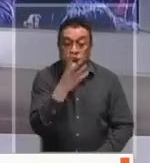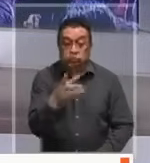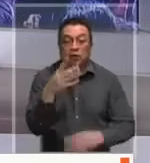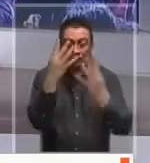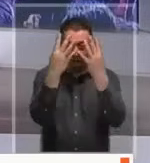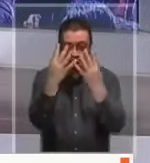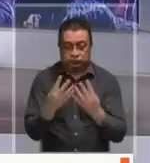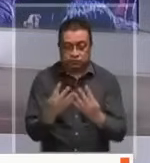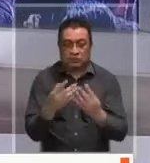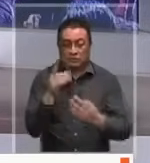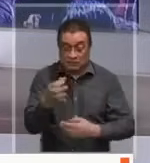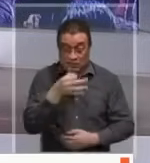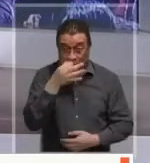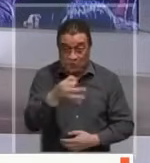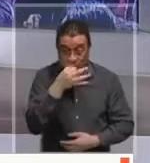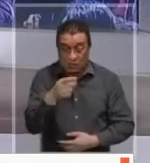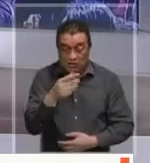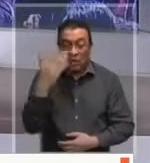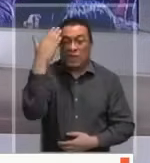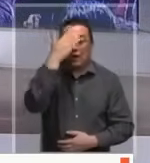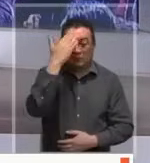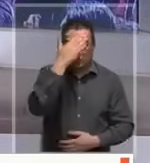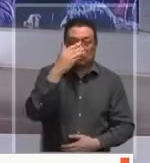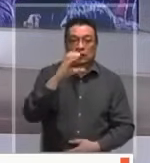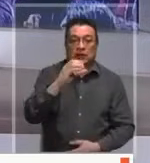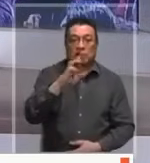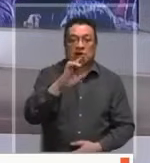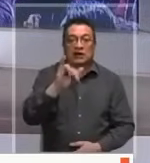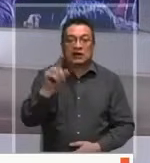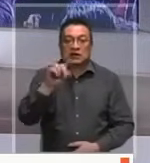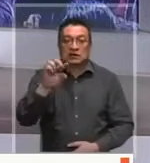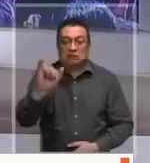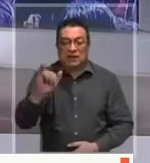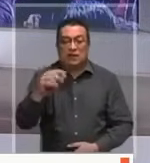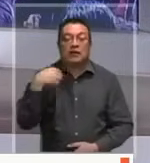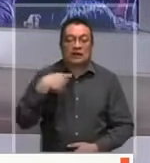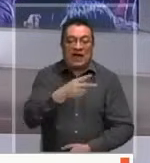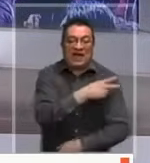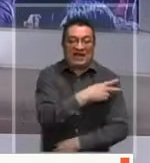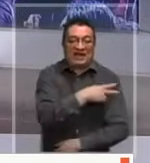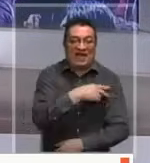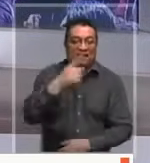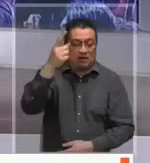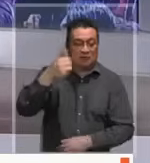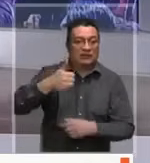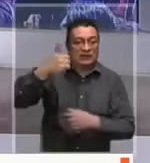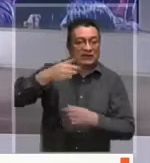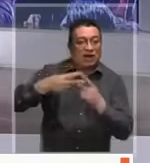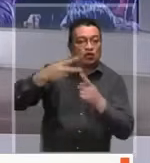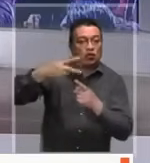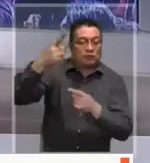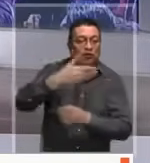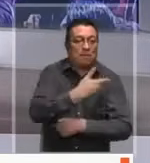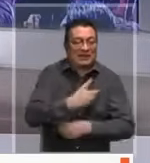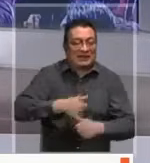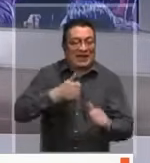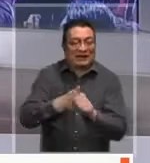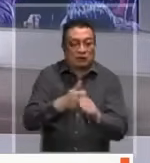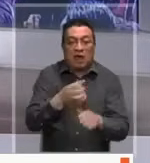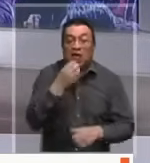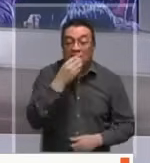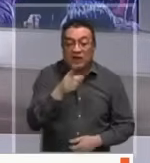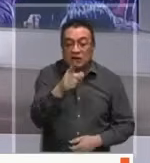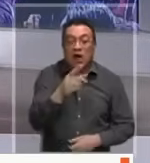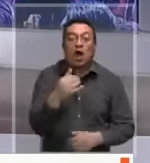cárcel. Y sus declaraciones complican sobre todo a Miguel Crispi, quien es jefe de los asesores de la presidencia, a quien acusó de